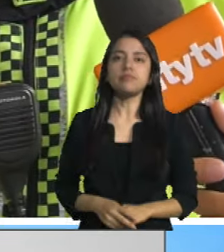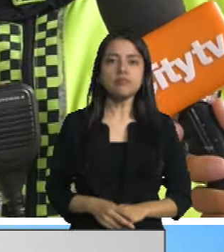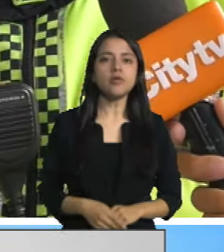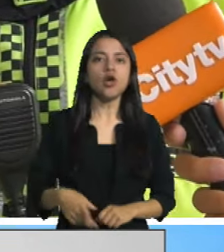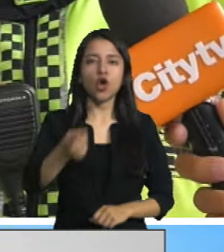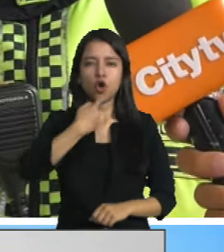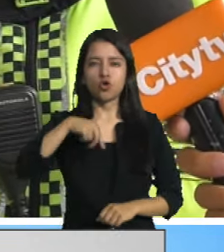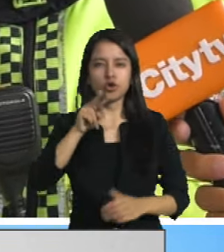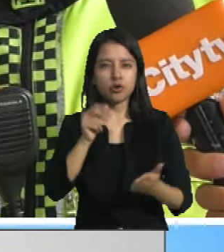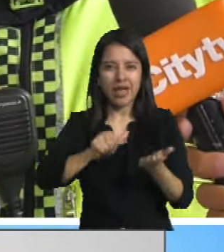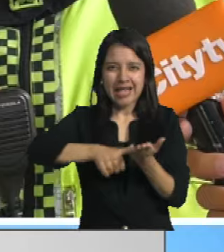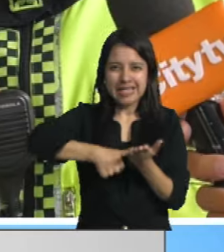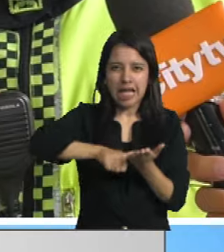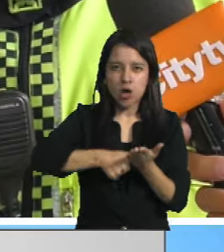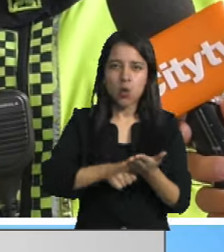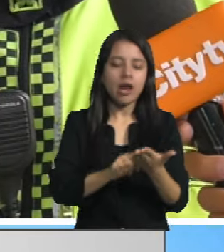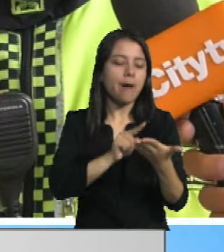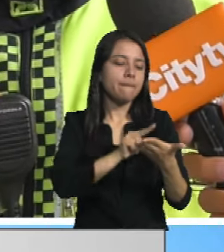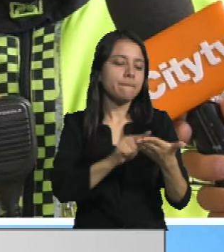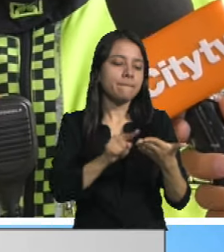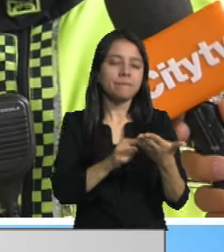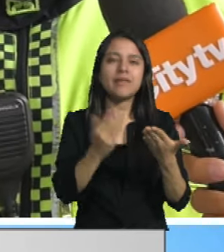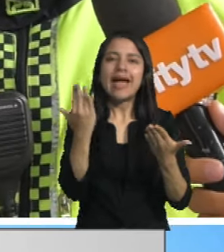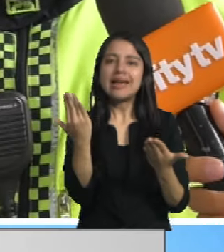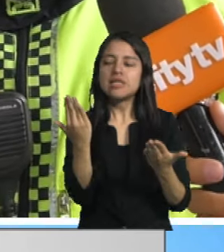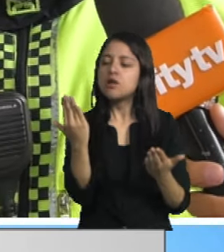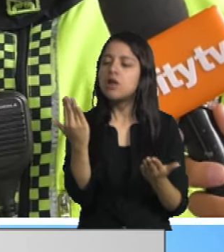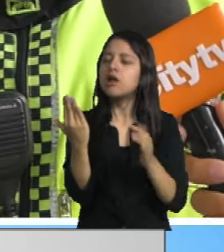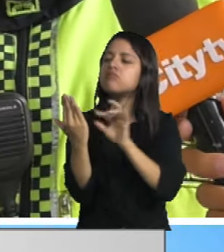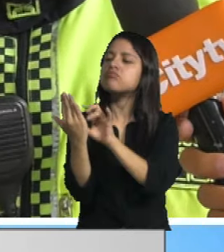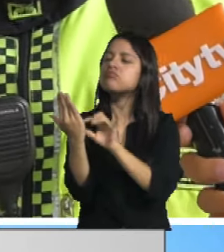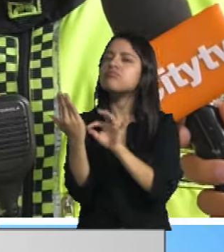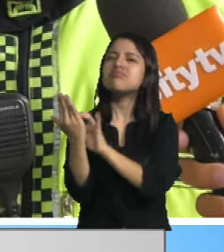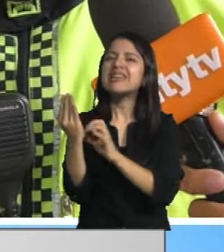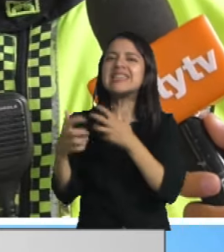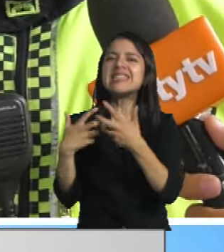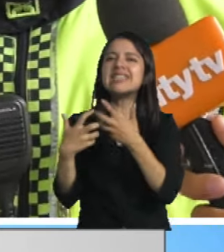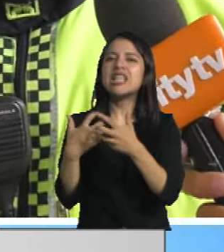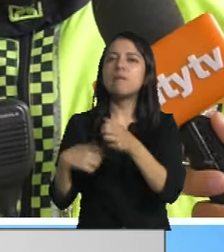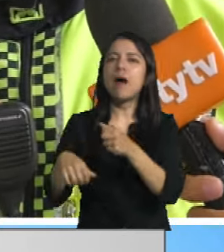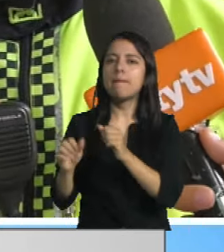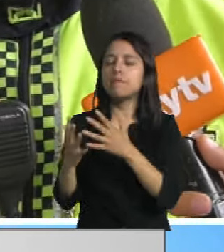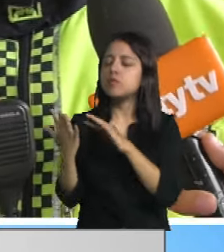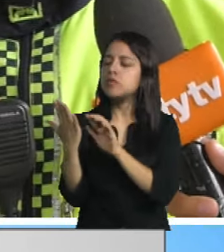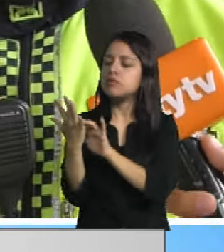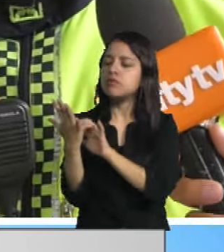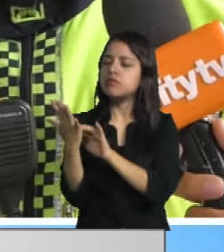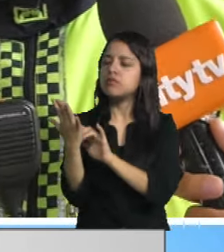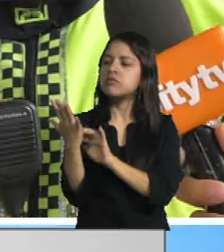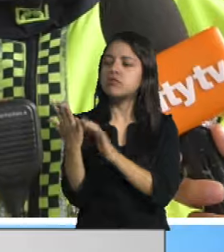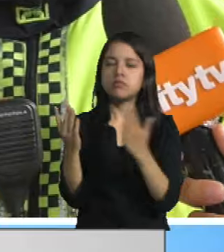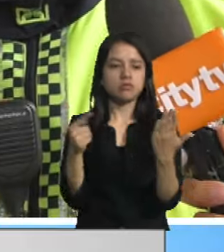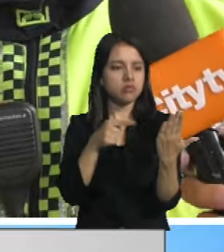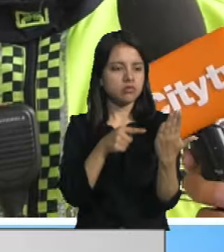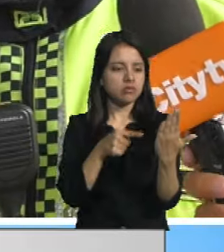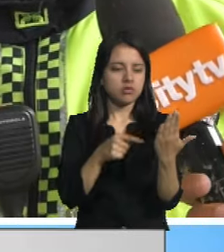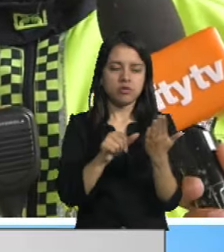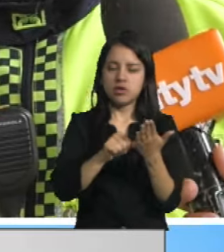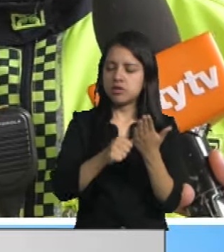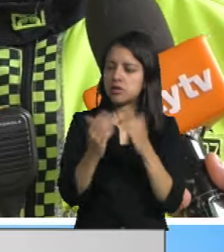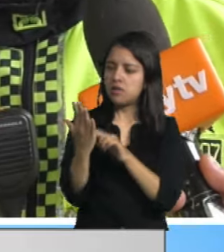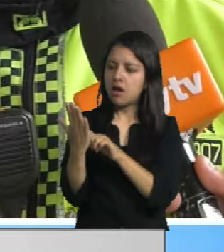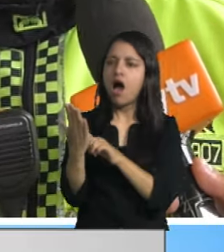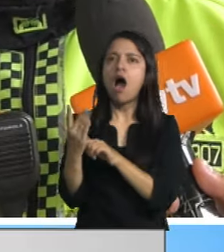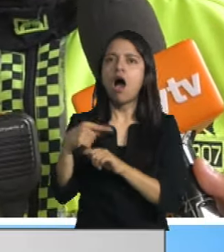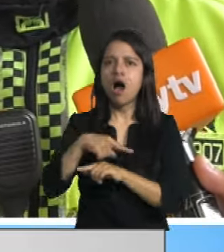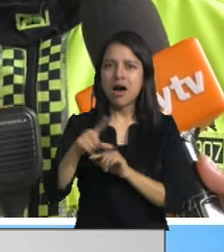sus antecedentes o anotaciones que puedan registrar en nuestras bases de datos. Muchos ciudadanos no portan su documento de identidad o